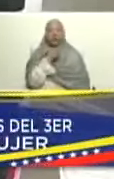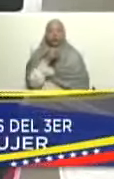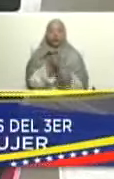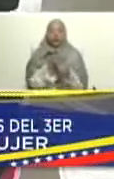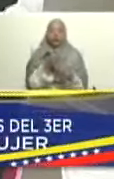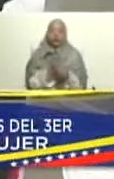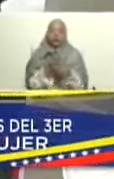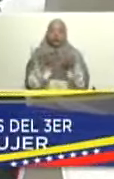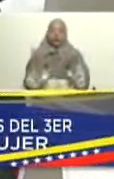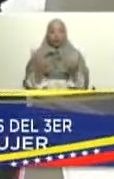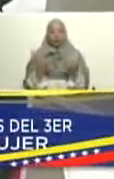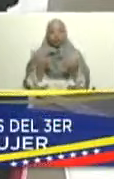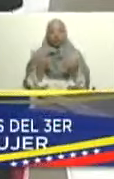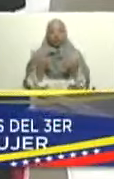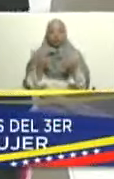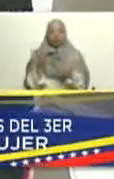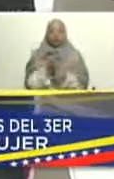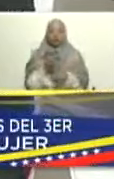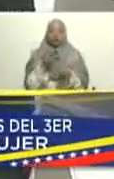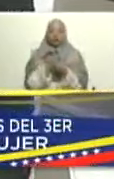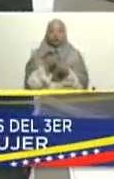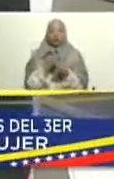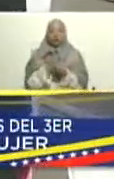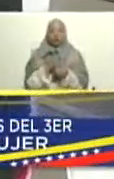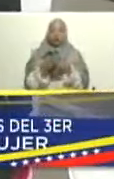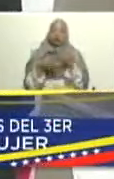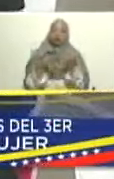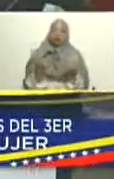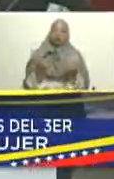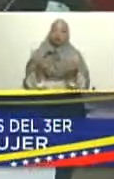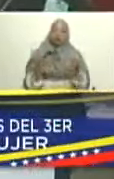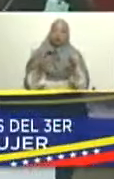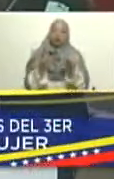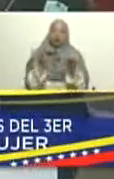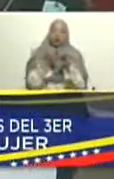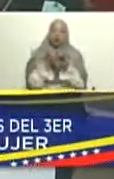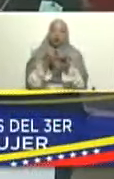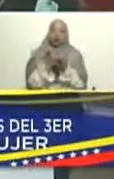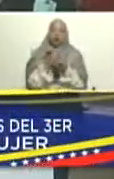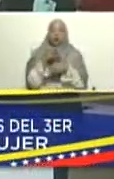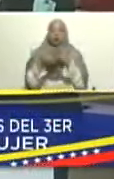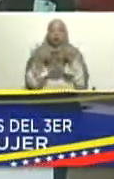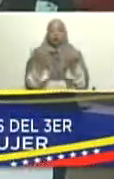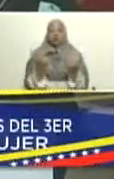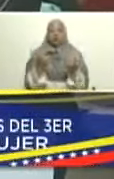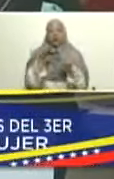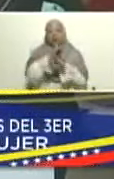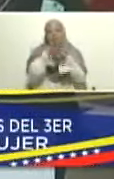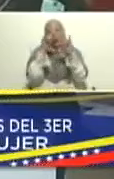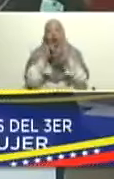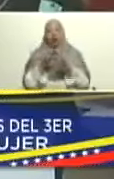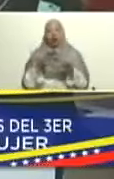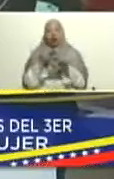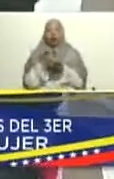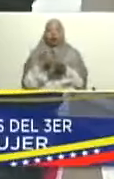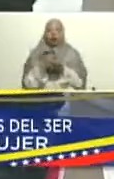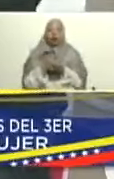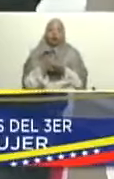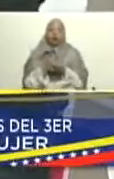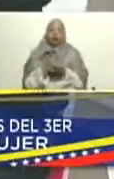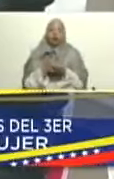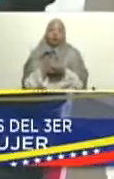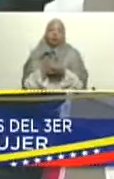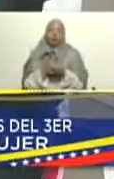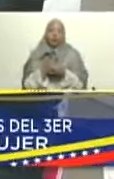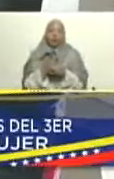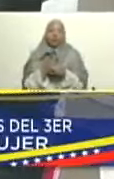este era un pasaporte a Venezuela. Y le hicimos lo mismo al que le comentamos. ¿Quedaron locos los italianos? Felices. ¿Verdad? Decían, tienen un sabor